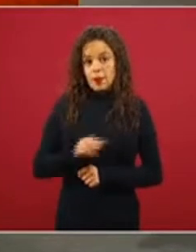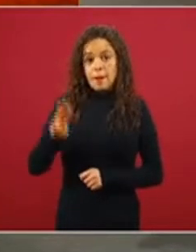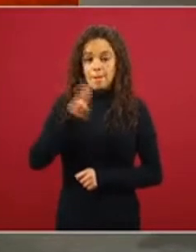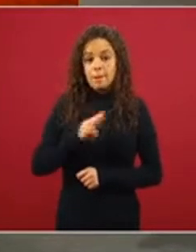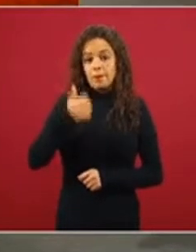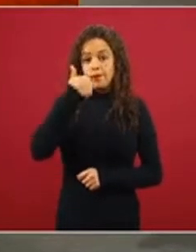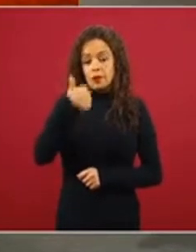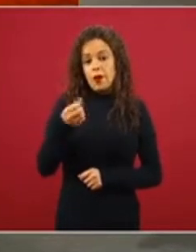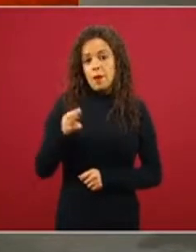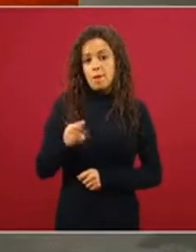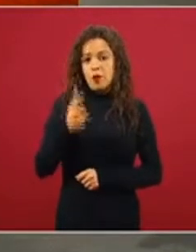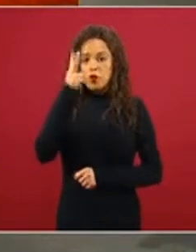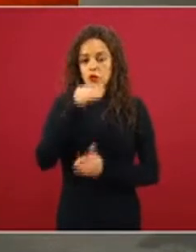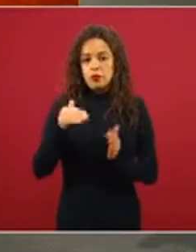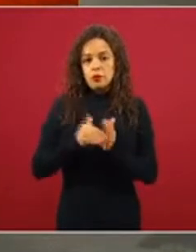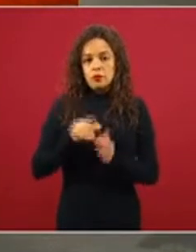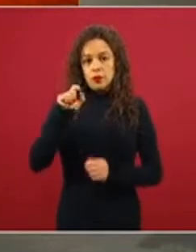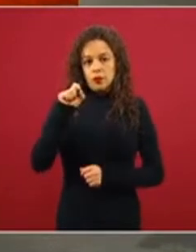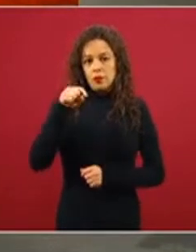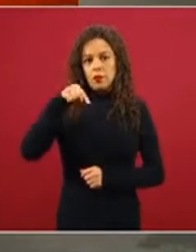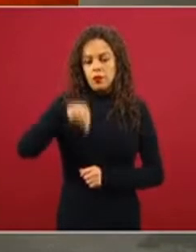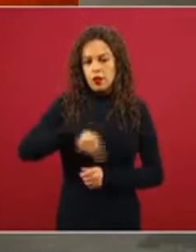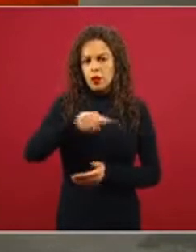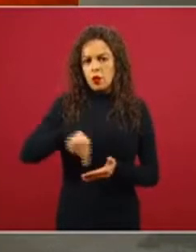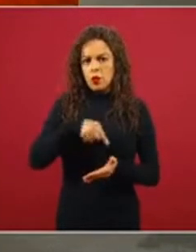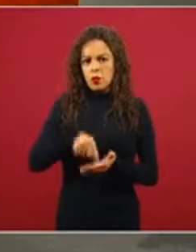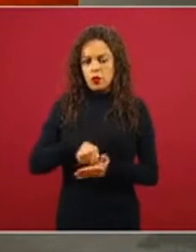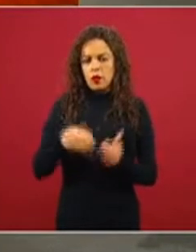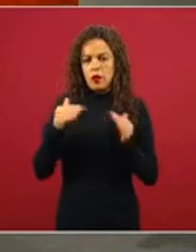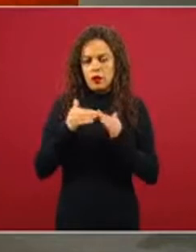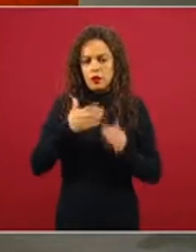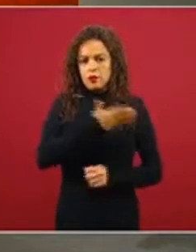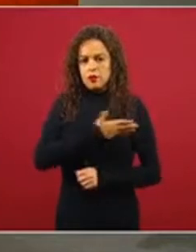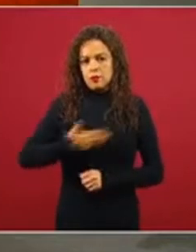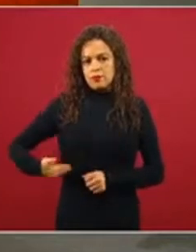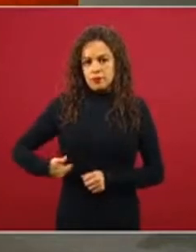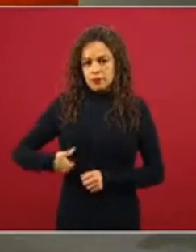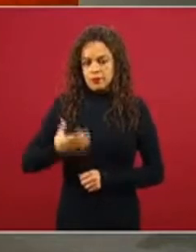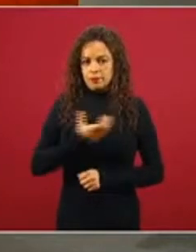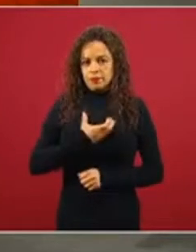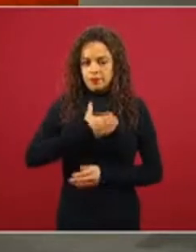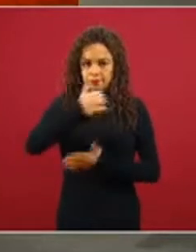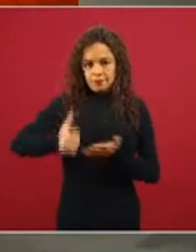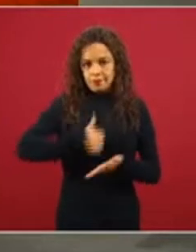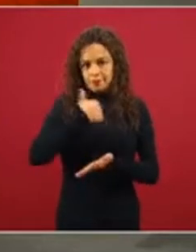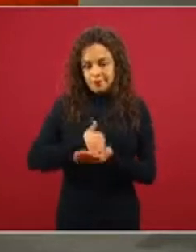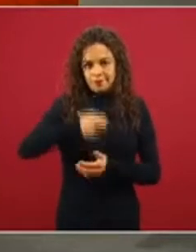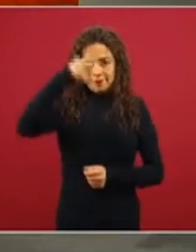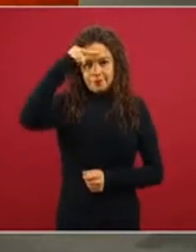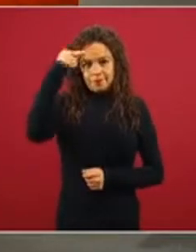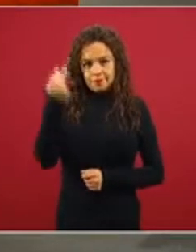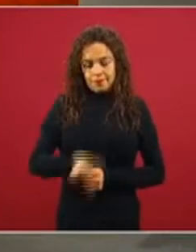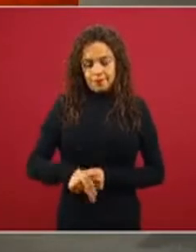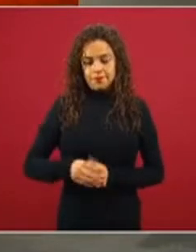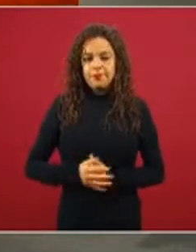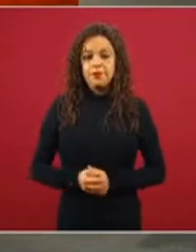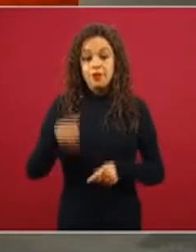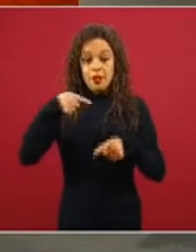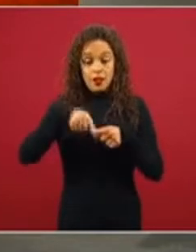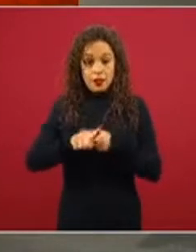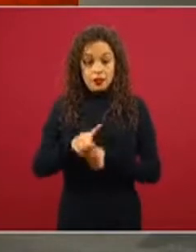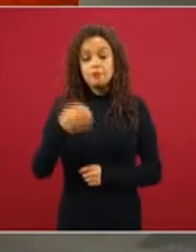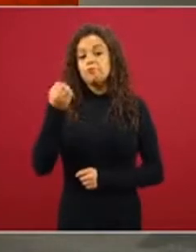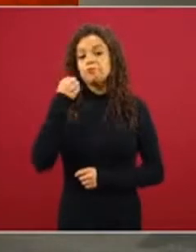de 2020. Estamos en el Palacio Nacional de México, en la Ciudad de México, y vamos a iniciar la conferencia de